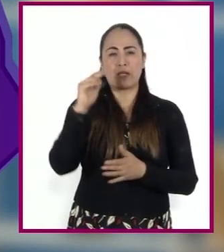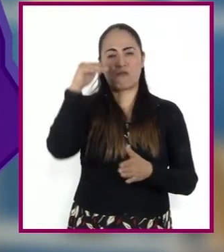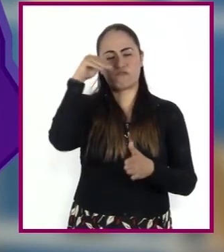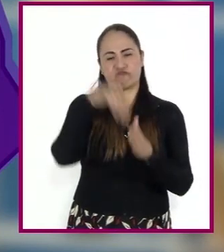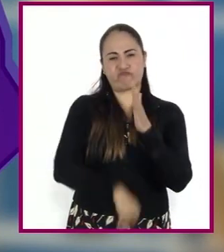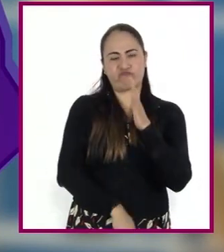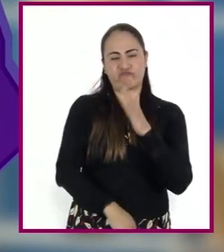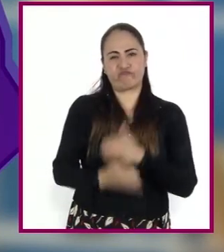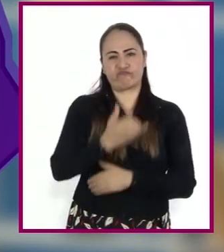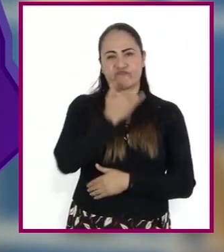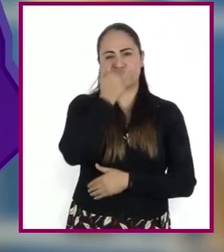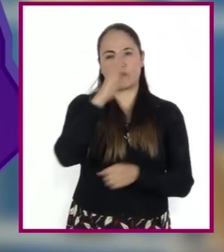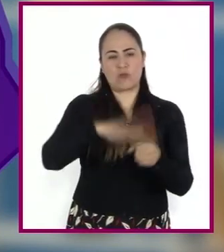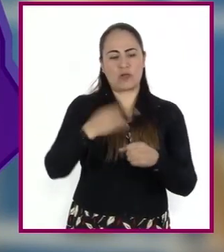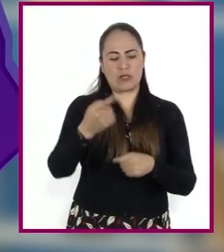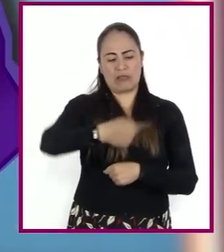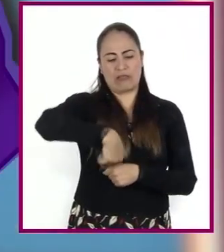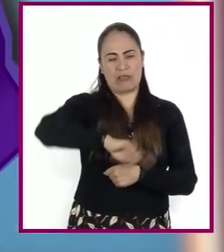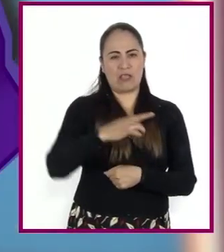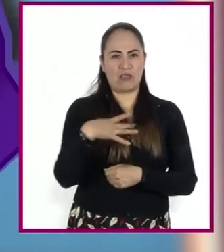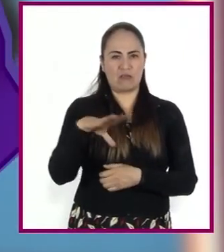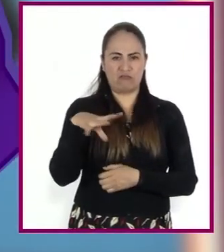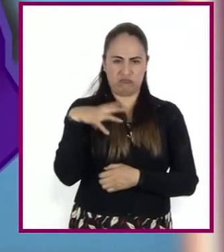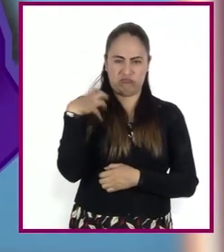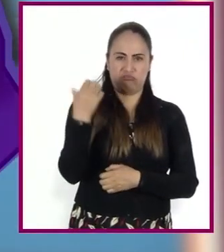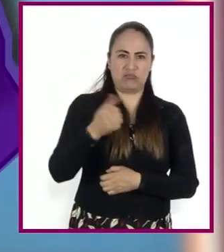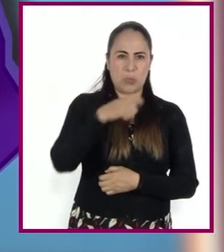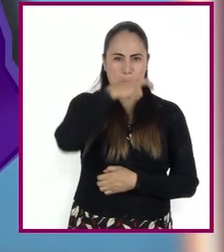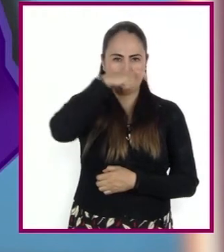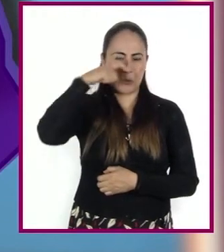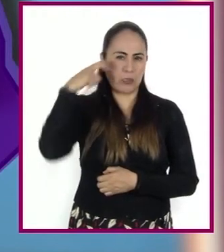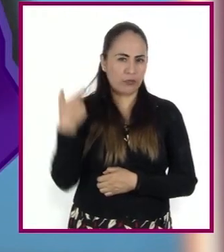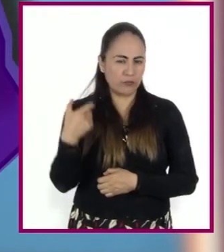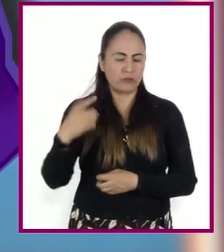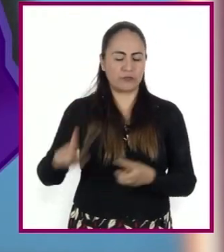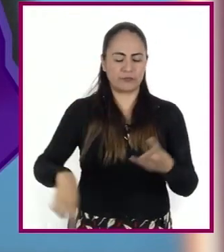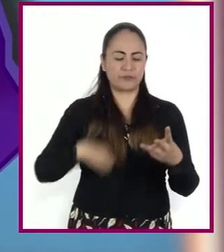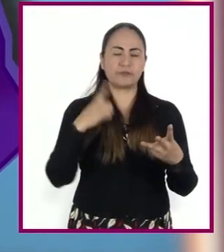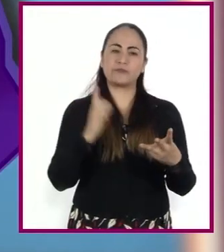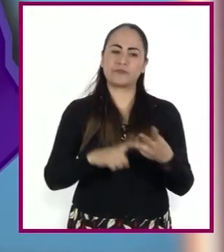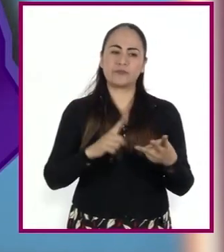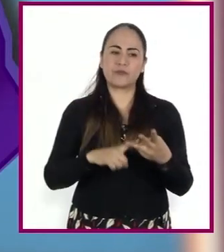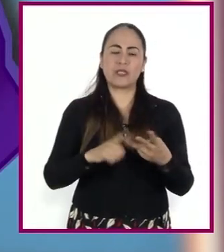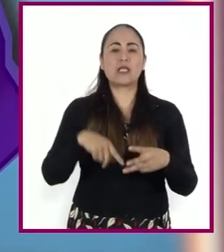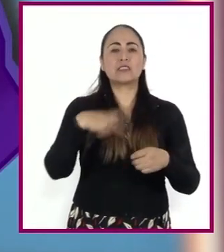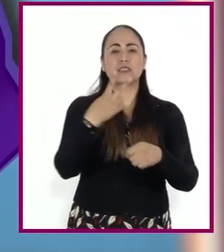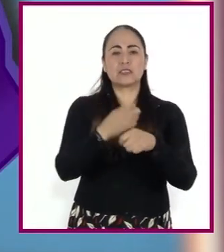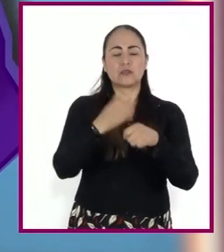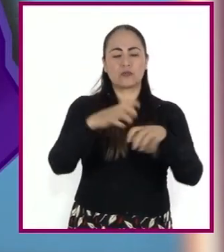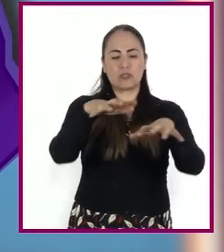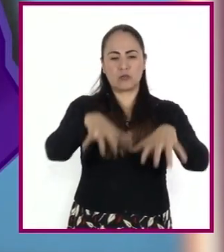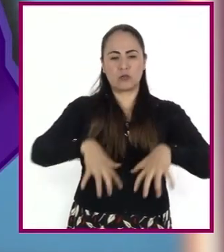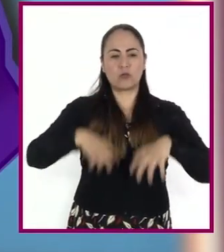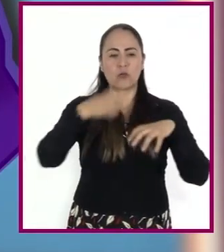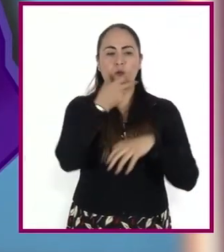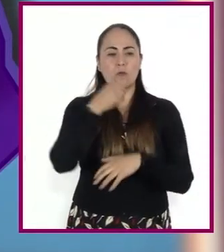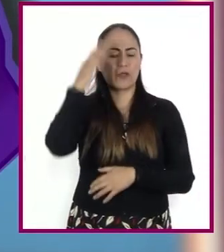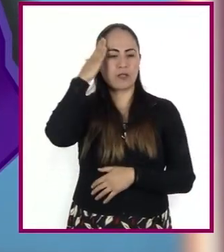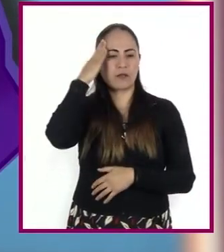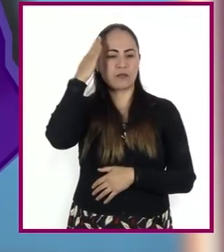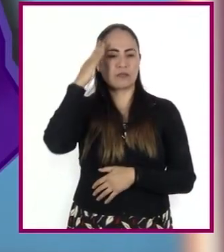La conformaban alcaldes menores y regidores. Sus funciones eran las de administrar justicia, gobierno